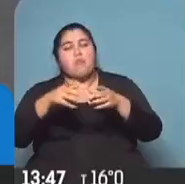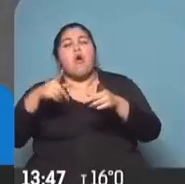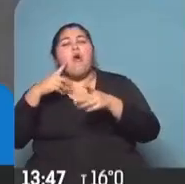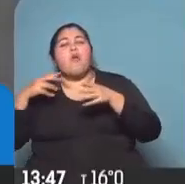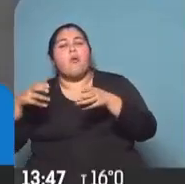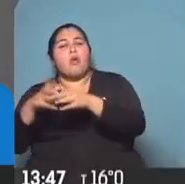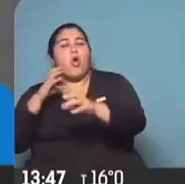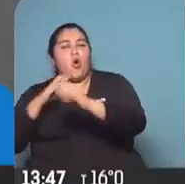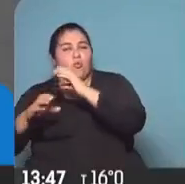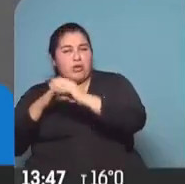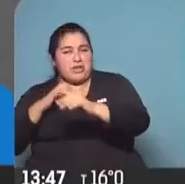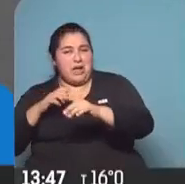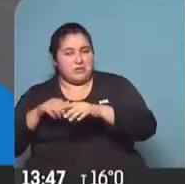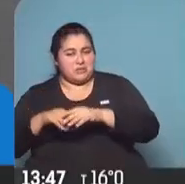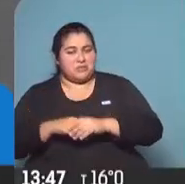comunicaciones